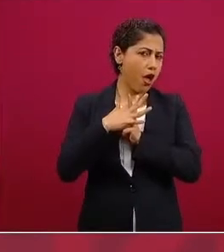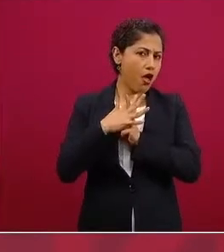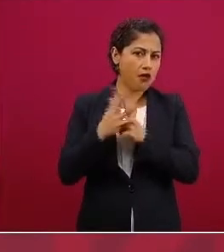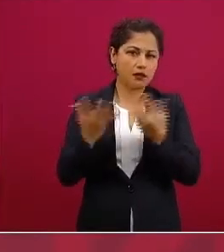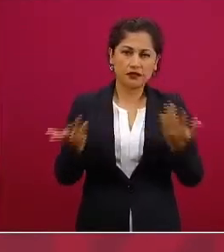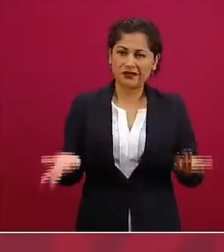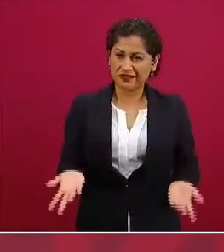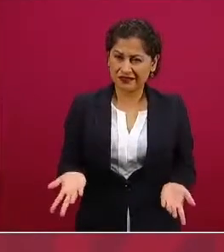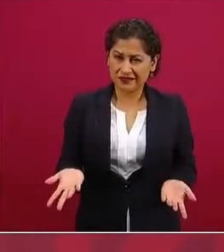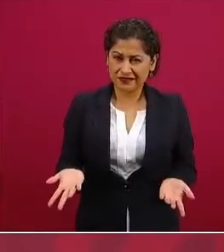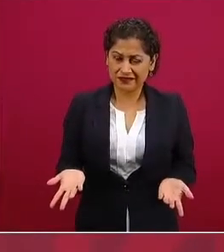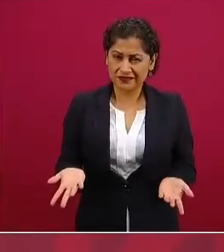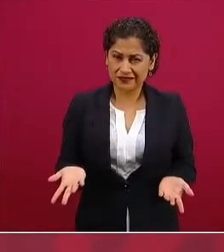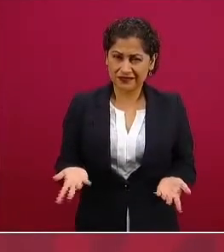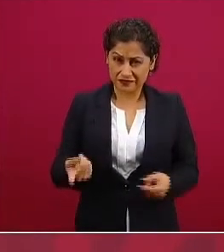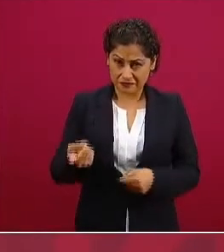yo